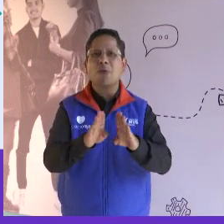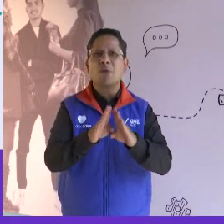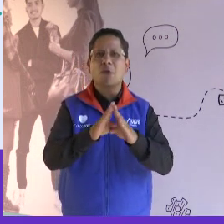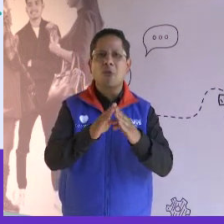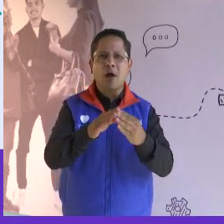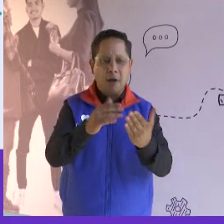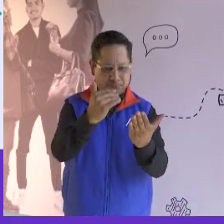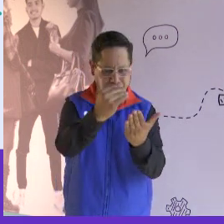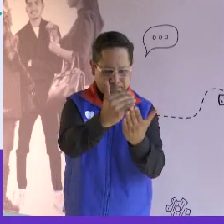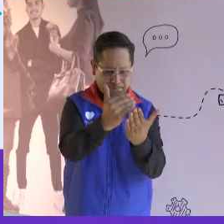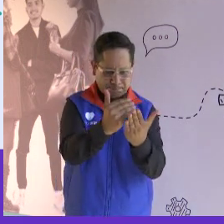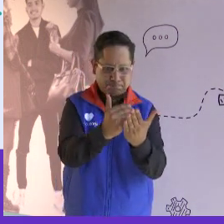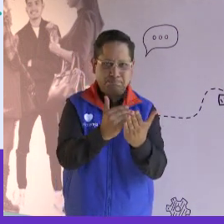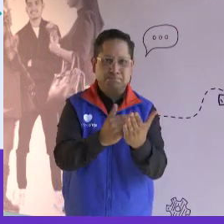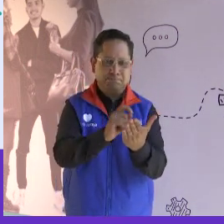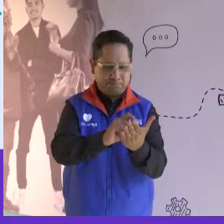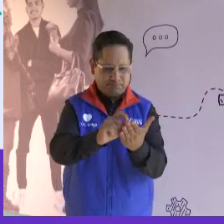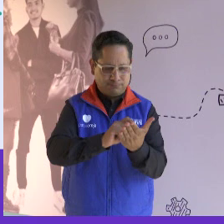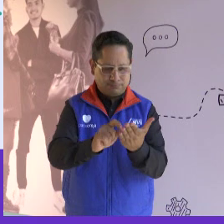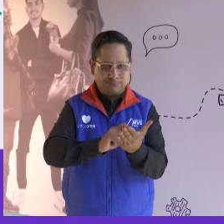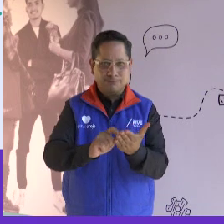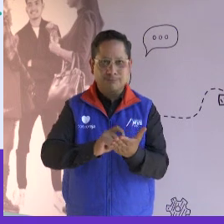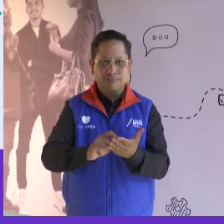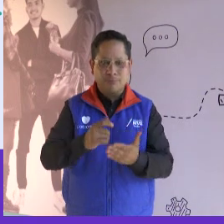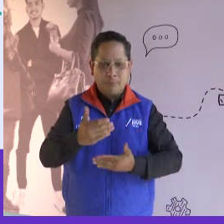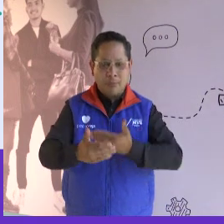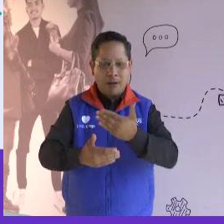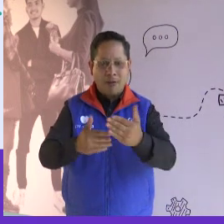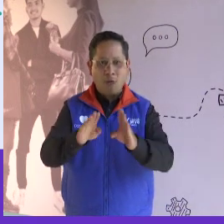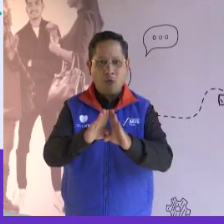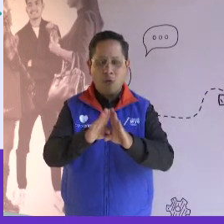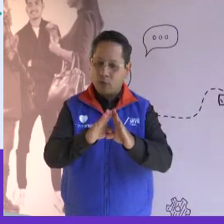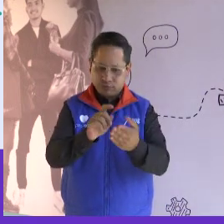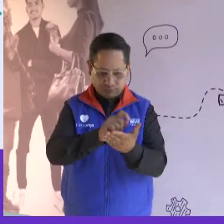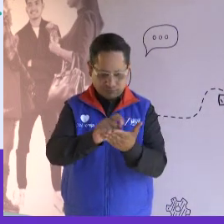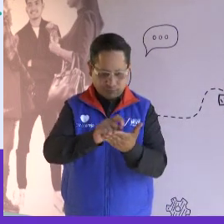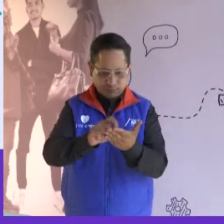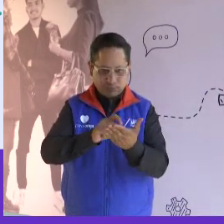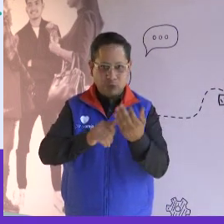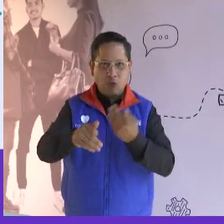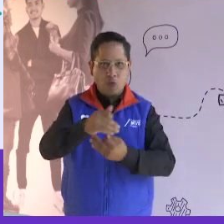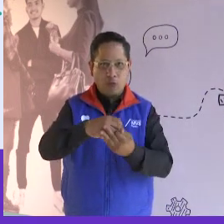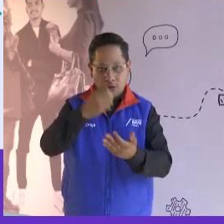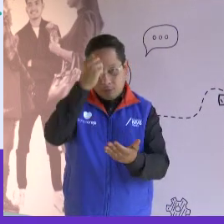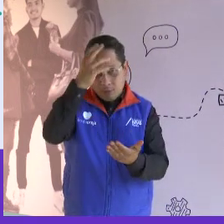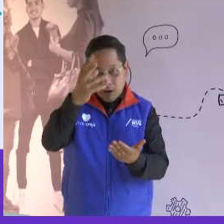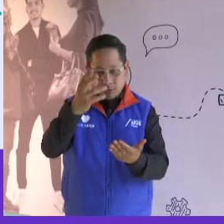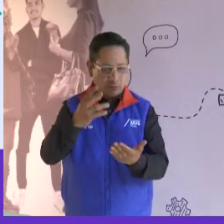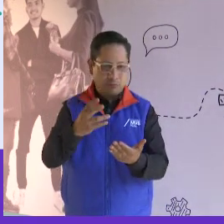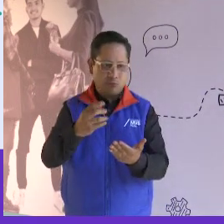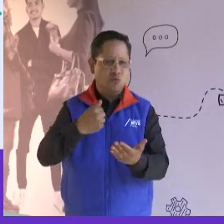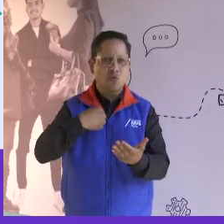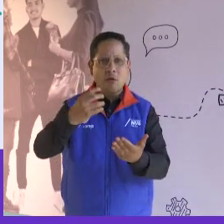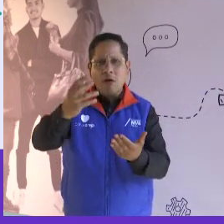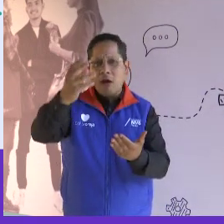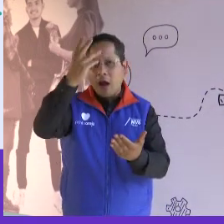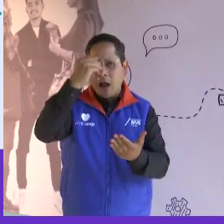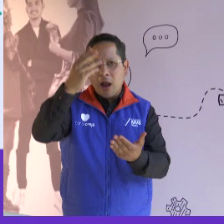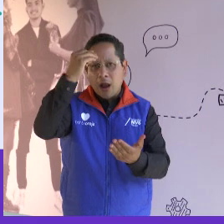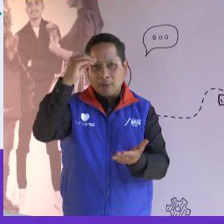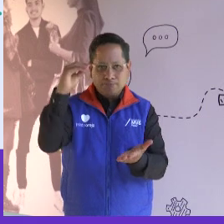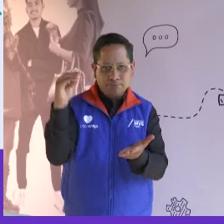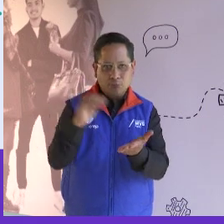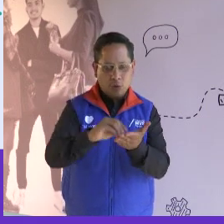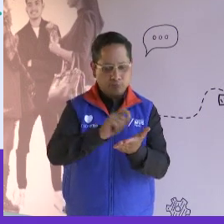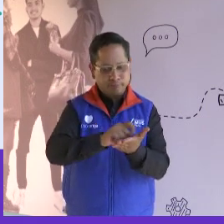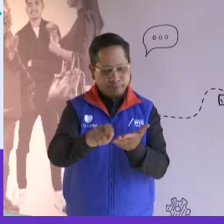olvida registrar nuestros propios procesos. Entonces, creo que la sistematización de nuestros aprendizajes, pues yo